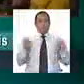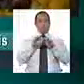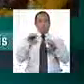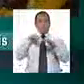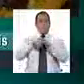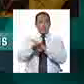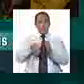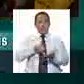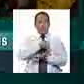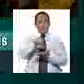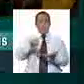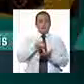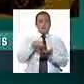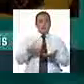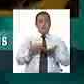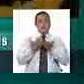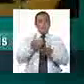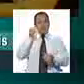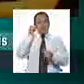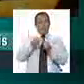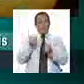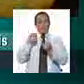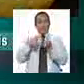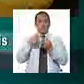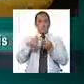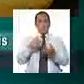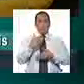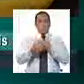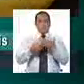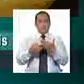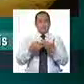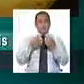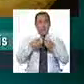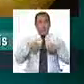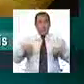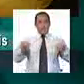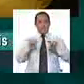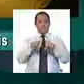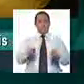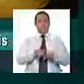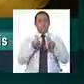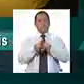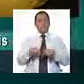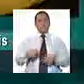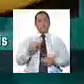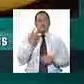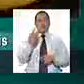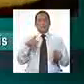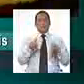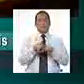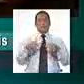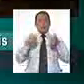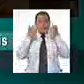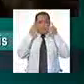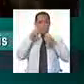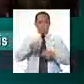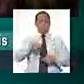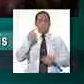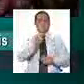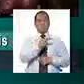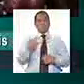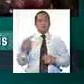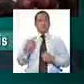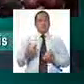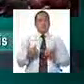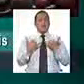se le van a rendir homenaje a los productores. En fin, ahí va a ser, la papa va a ser la reina de la próxima semana. Y justamente,